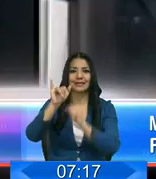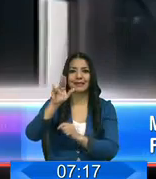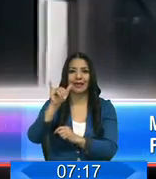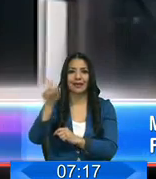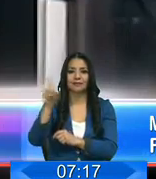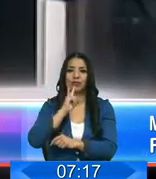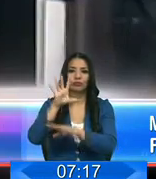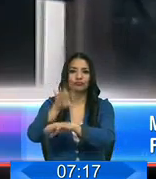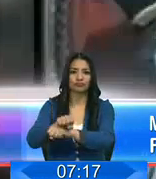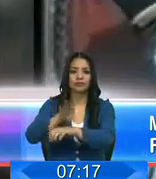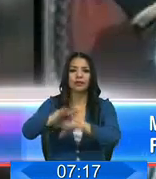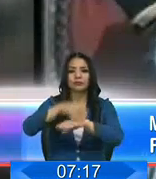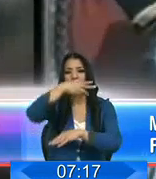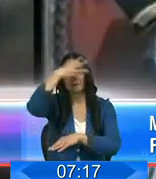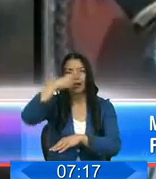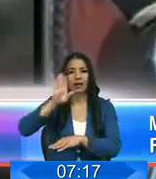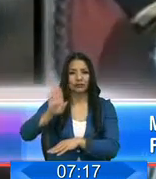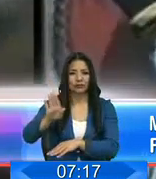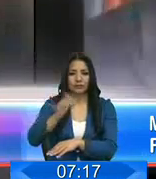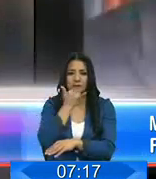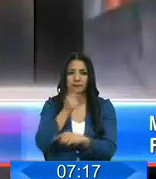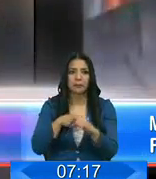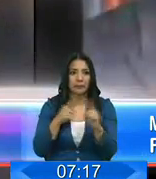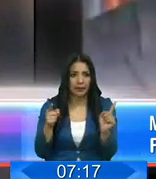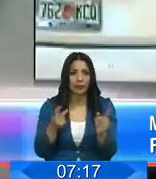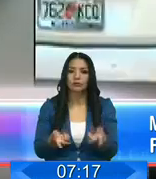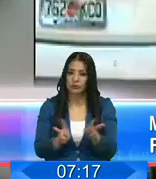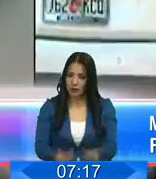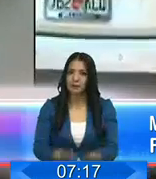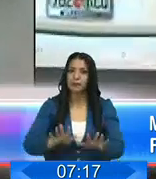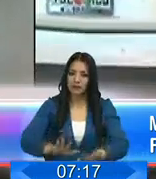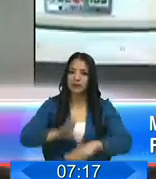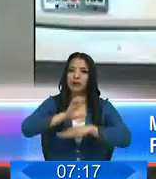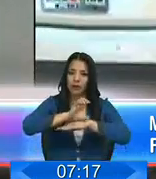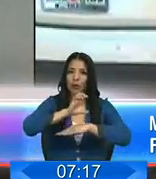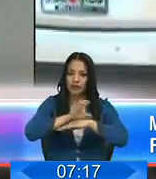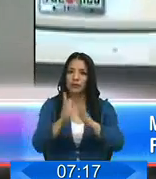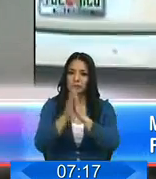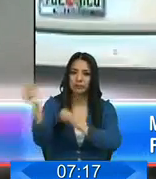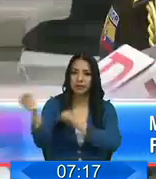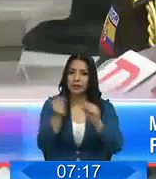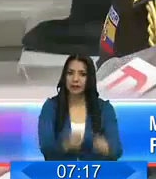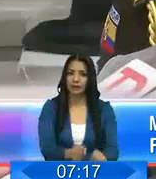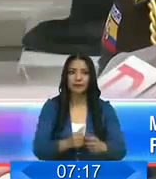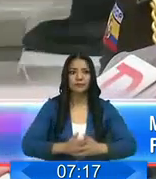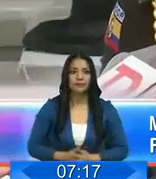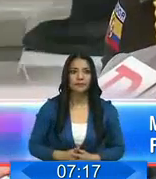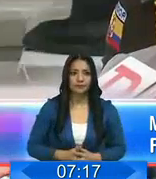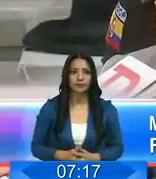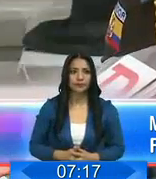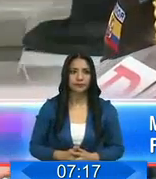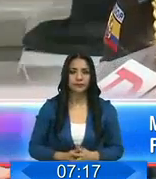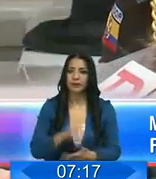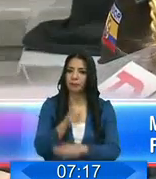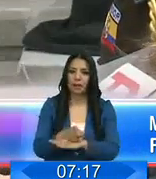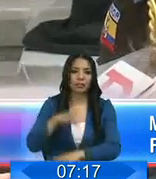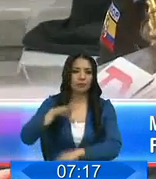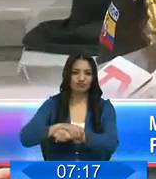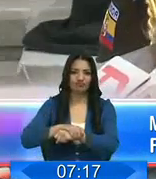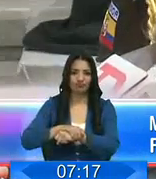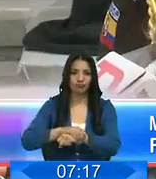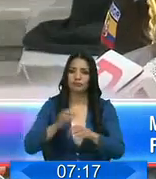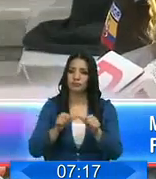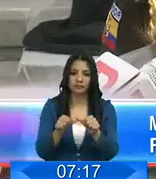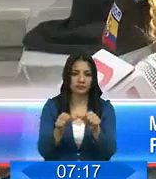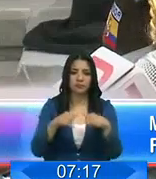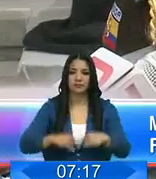tema migratorio, aunque recordó que sobre ellos pesa un pedido de extradición. Las órdenes de detención están